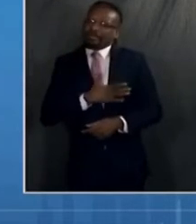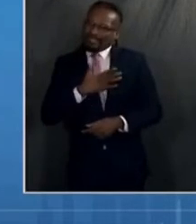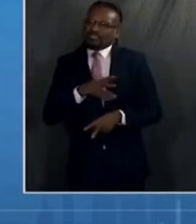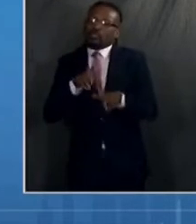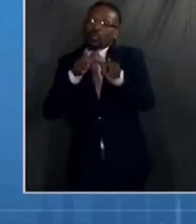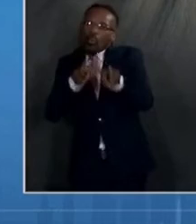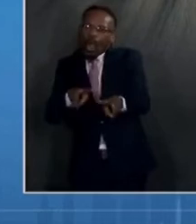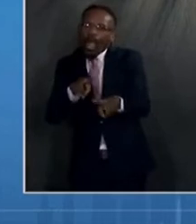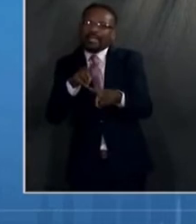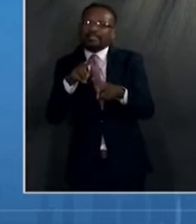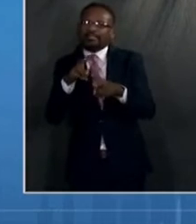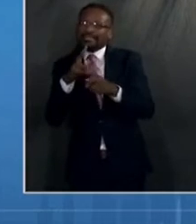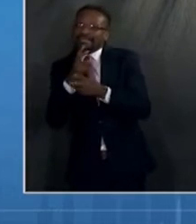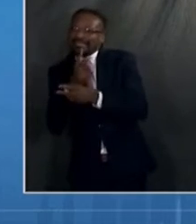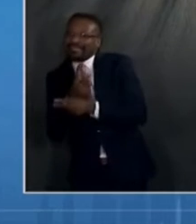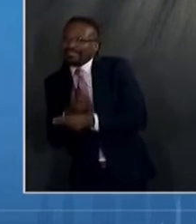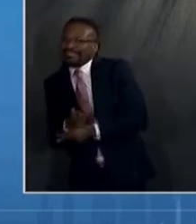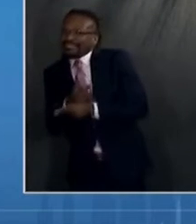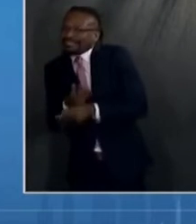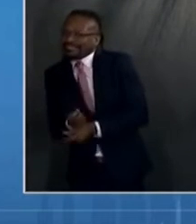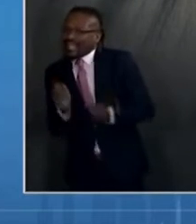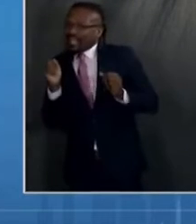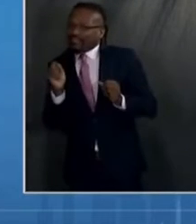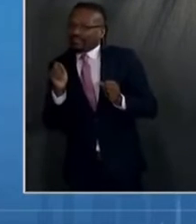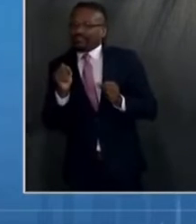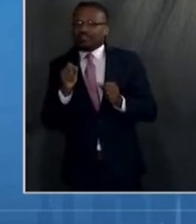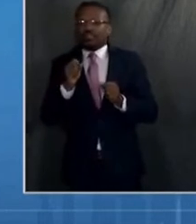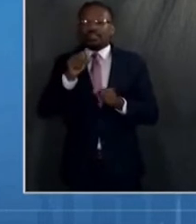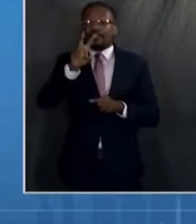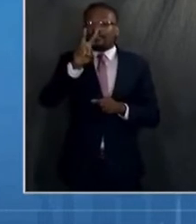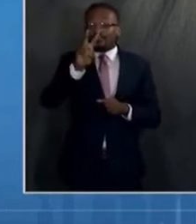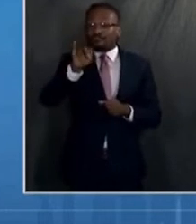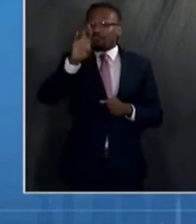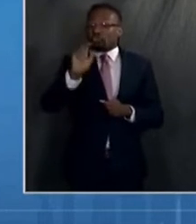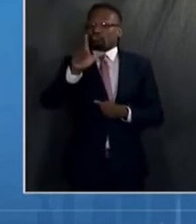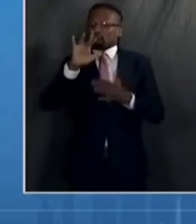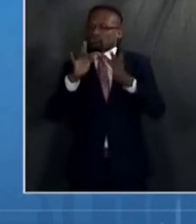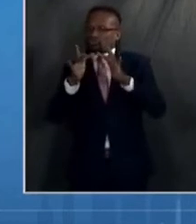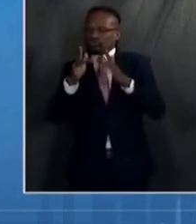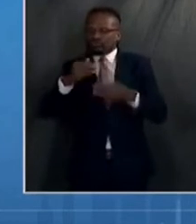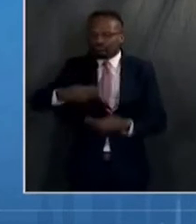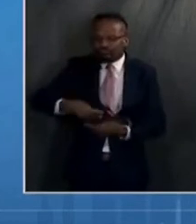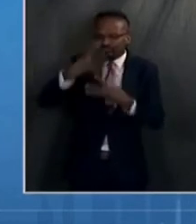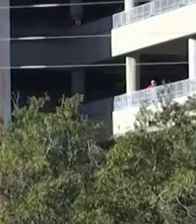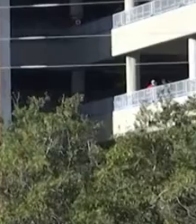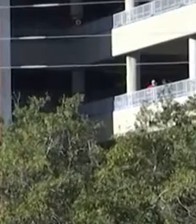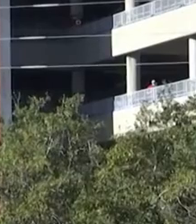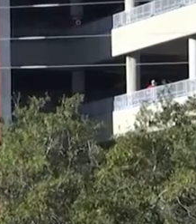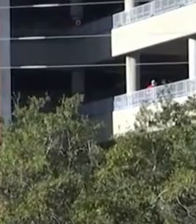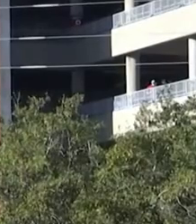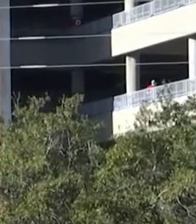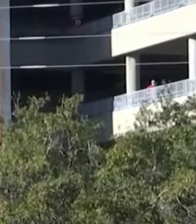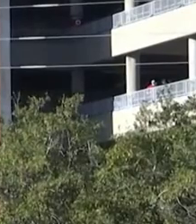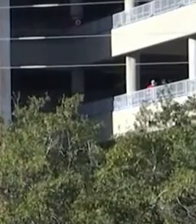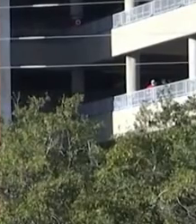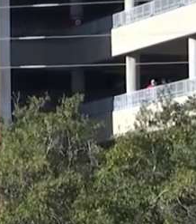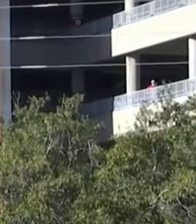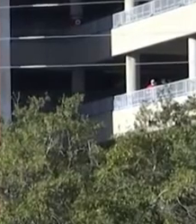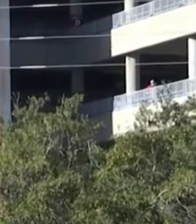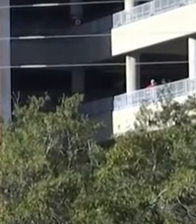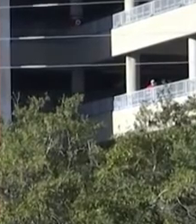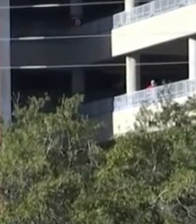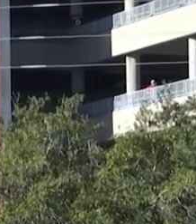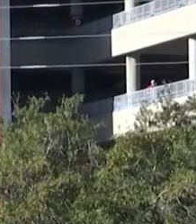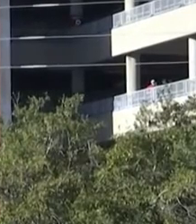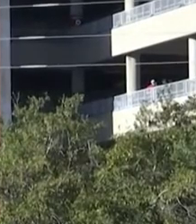vive. El CDC publicó recientemente una guía sobre cómo disfrutar el juego de manera segura. Entre las restricciones para